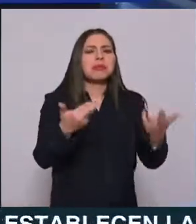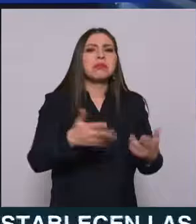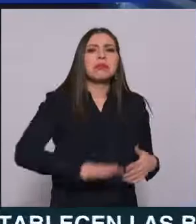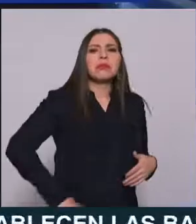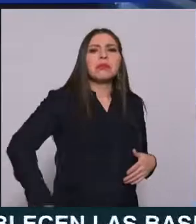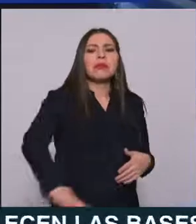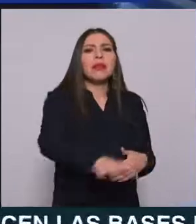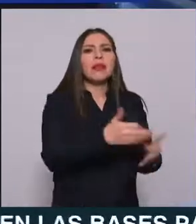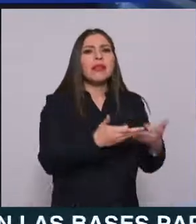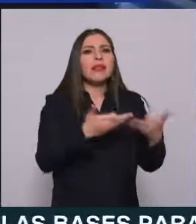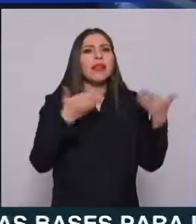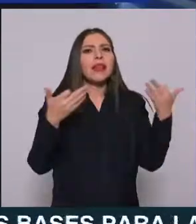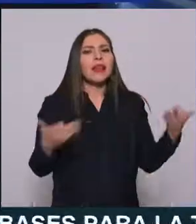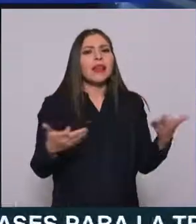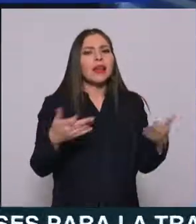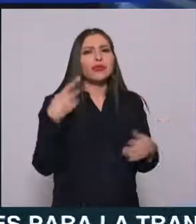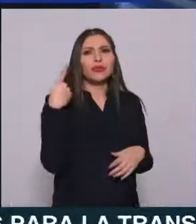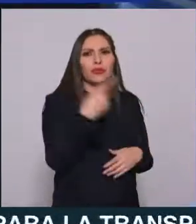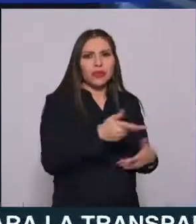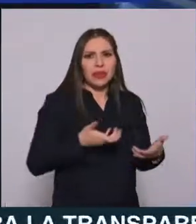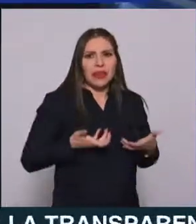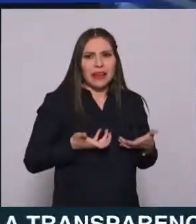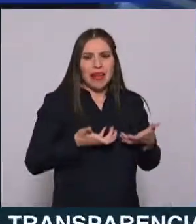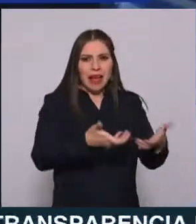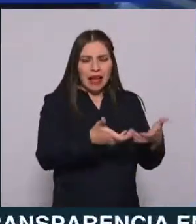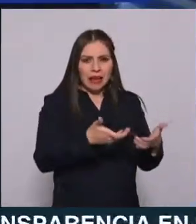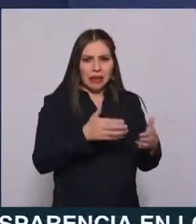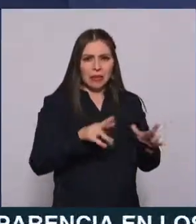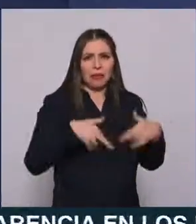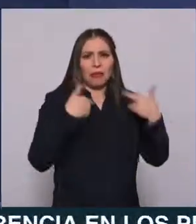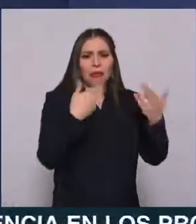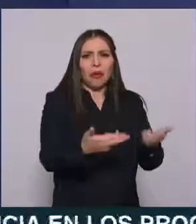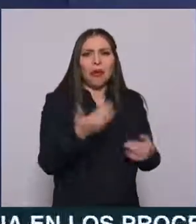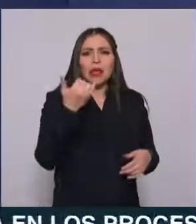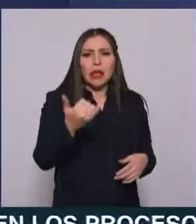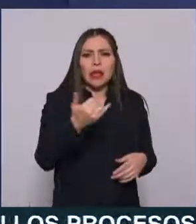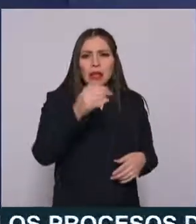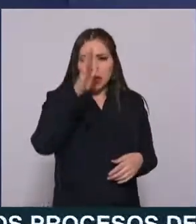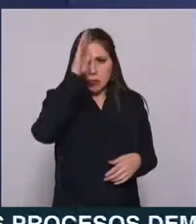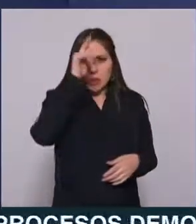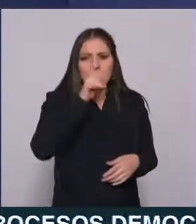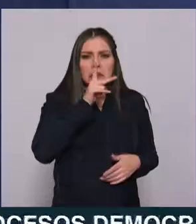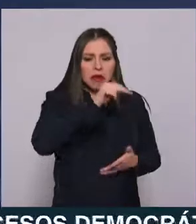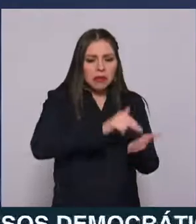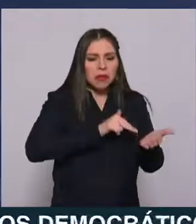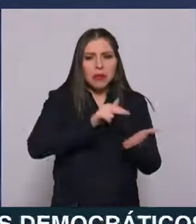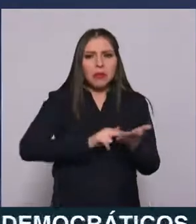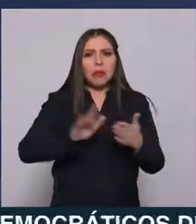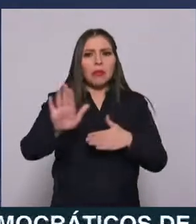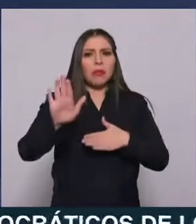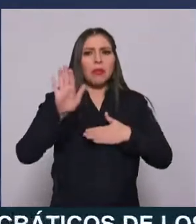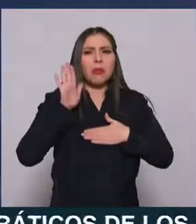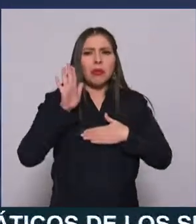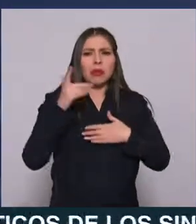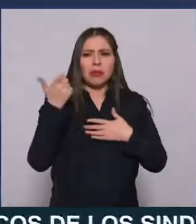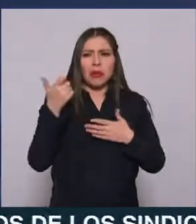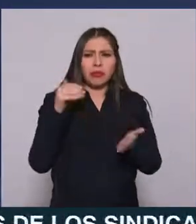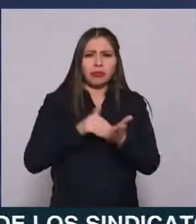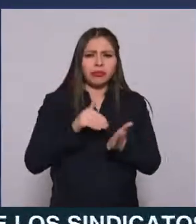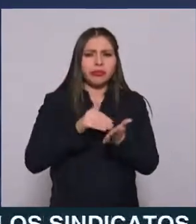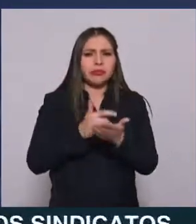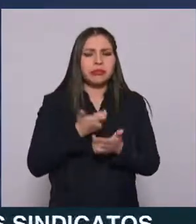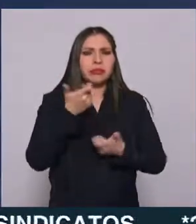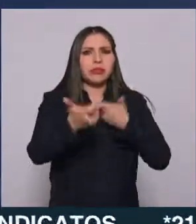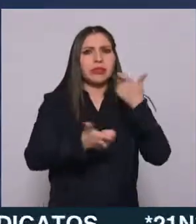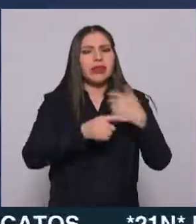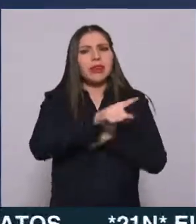una cantidad millonaria a los desarrolladores pues, de un parque? Hazme el favor. Sí. Fíjate que